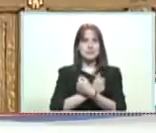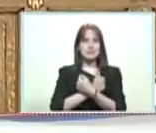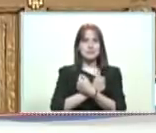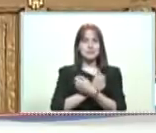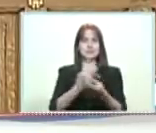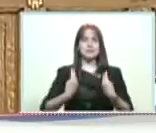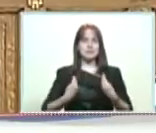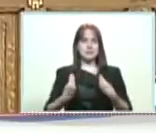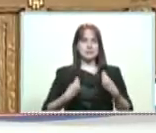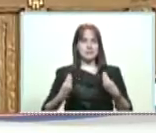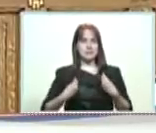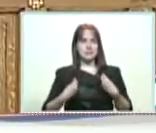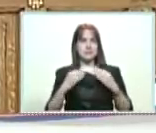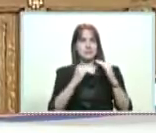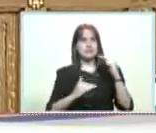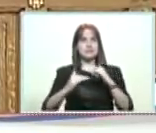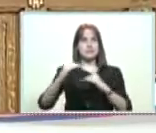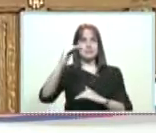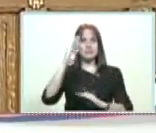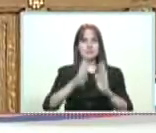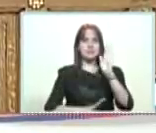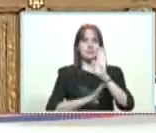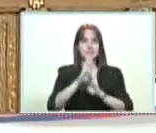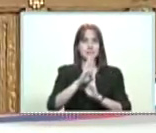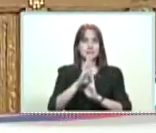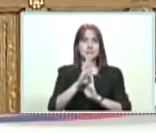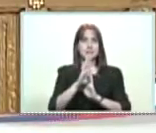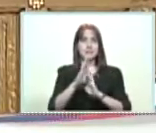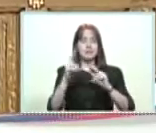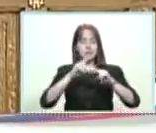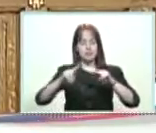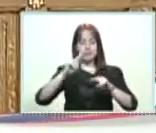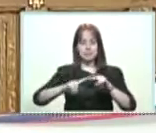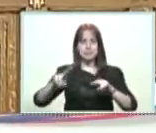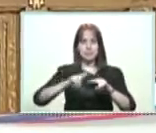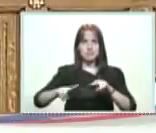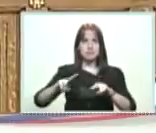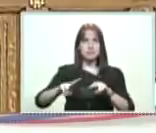el vivir, el crecimiento de nuestros niños y niñas.